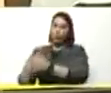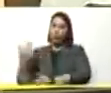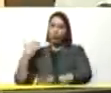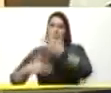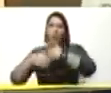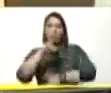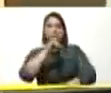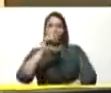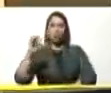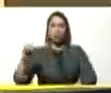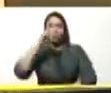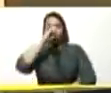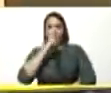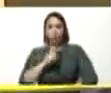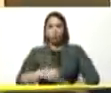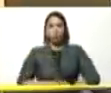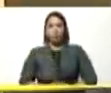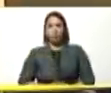200 años,